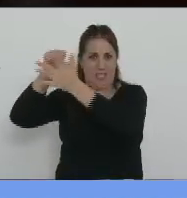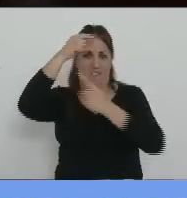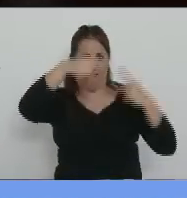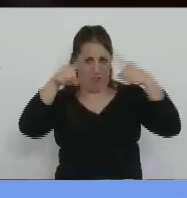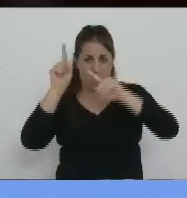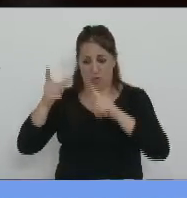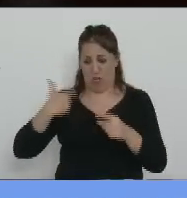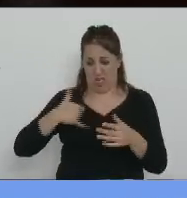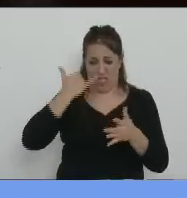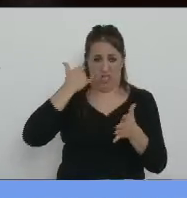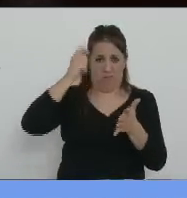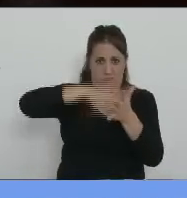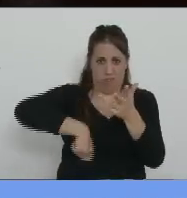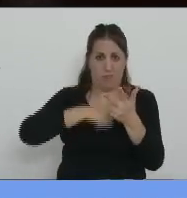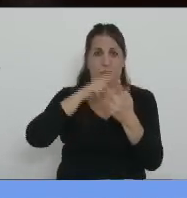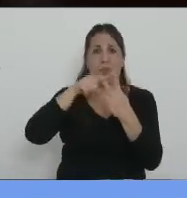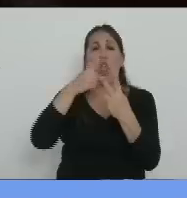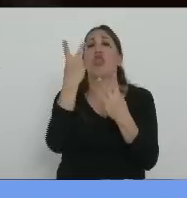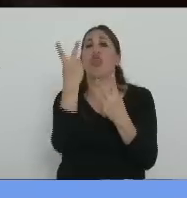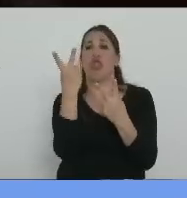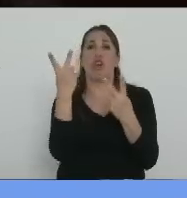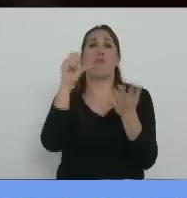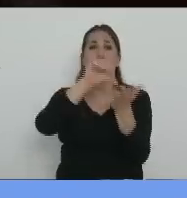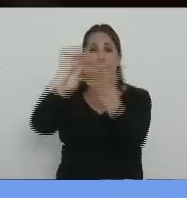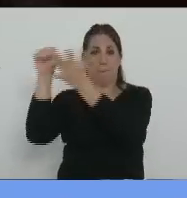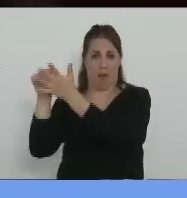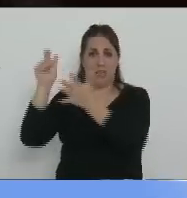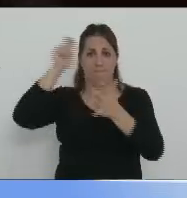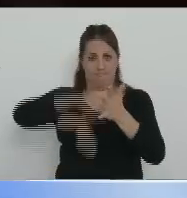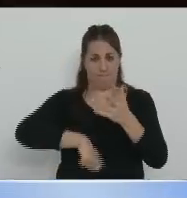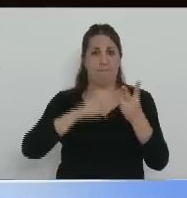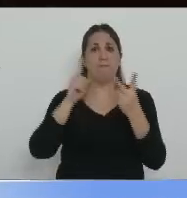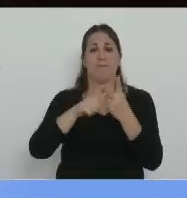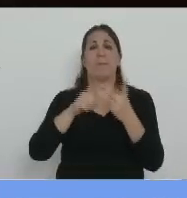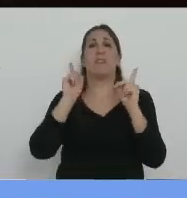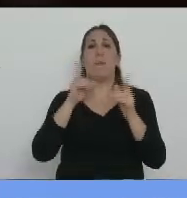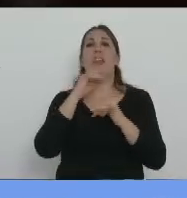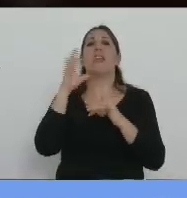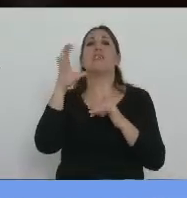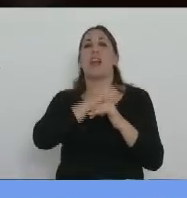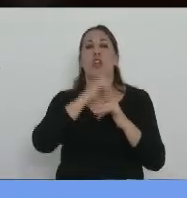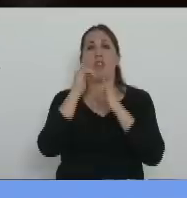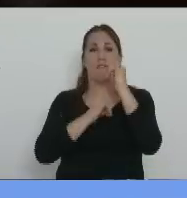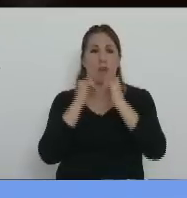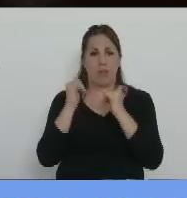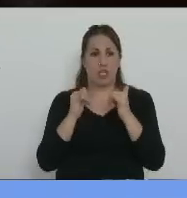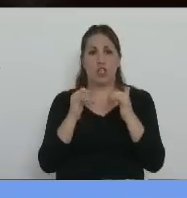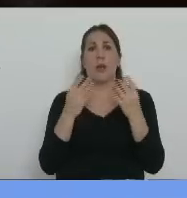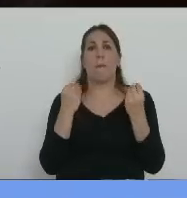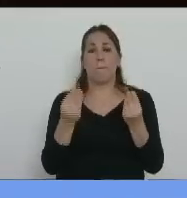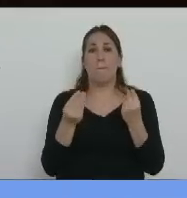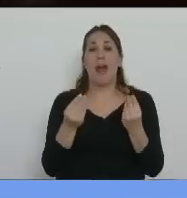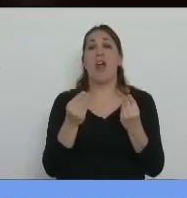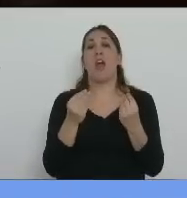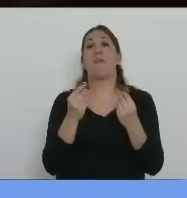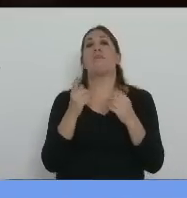que se firman bilaterales y los convenios de doble información bilaterales para dar información